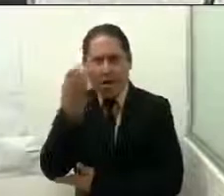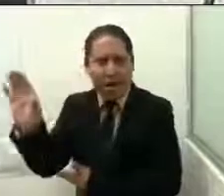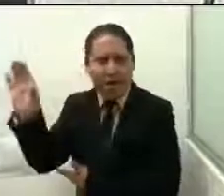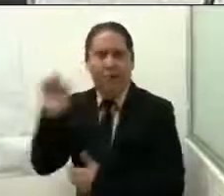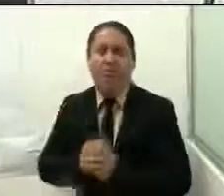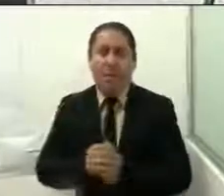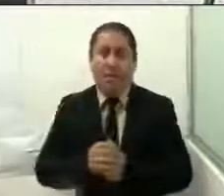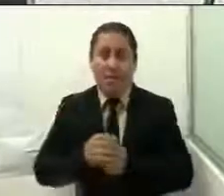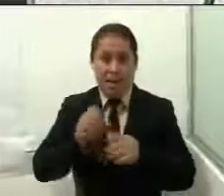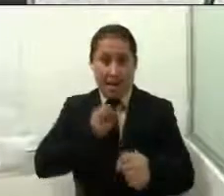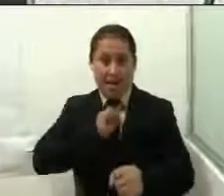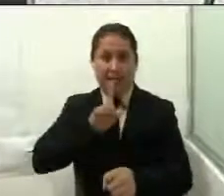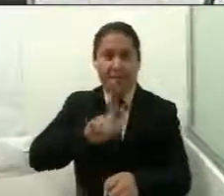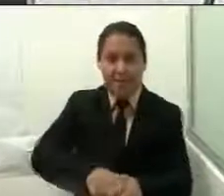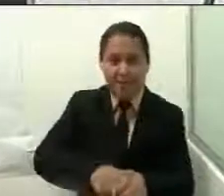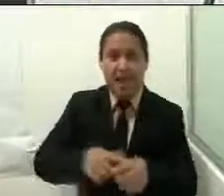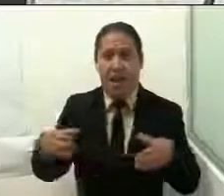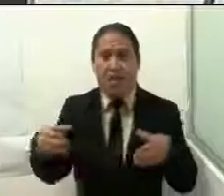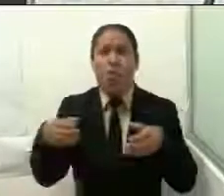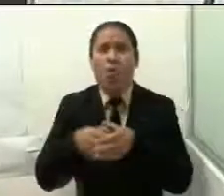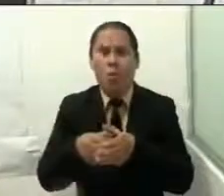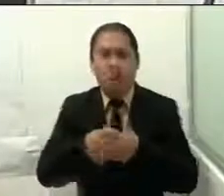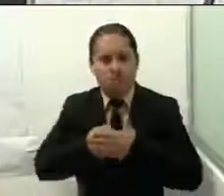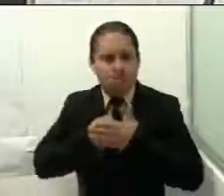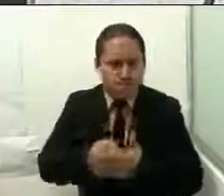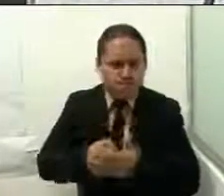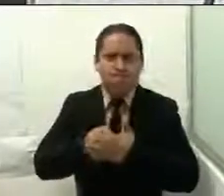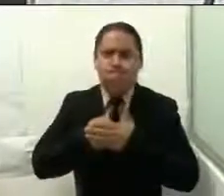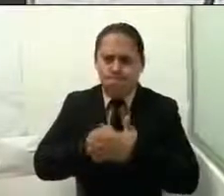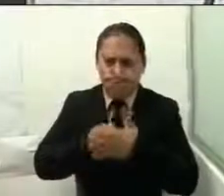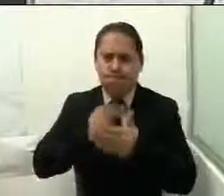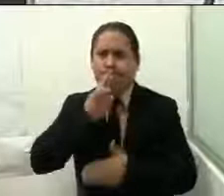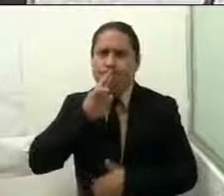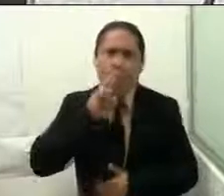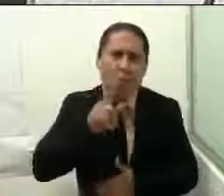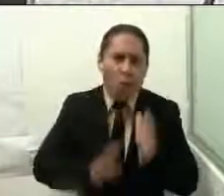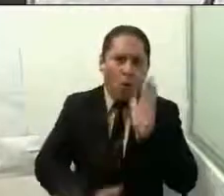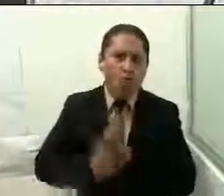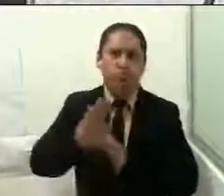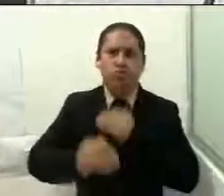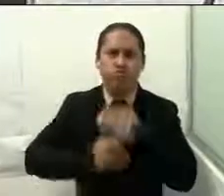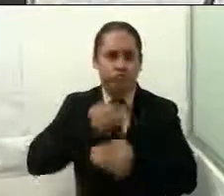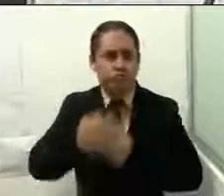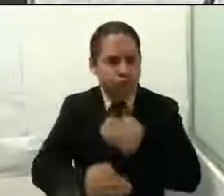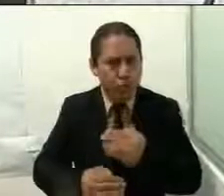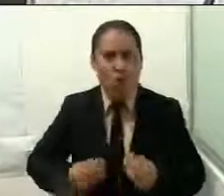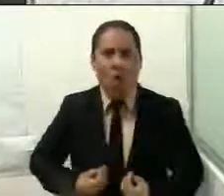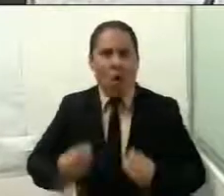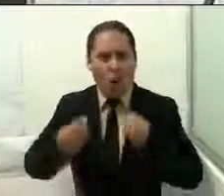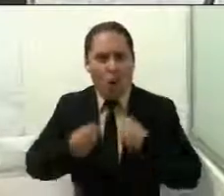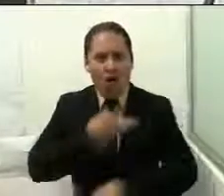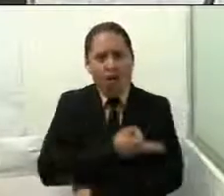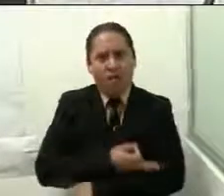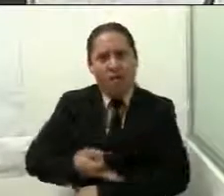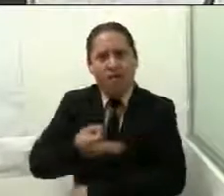especial las comunidades que se esfuerzan por mejorar sus condiciones de vida familiar al integrarse